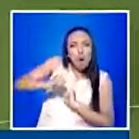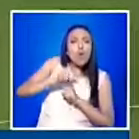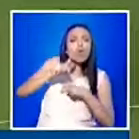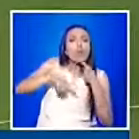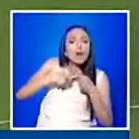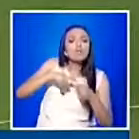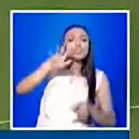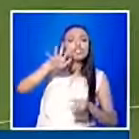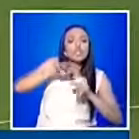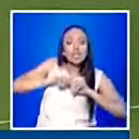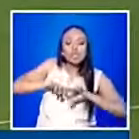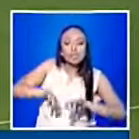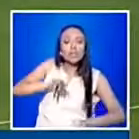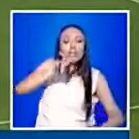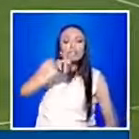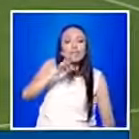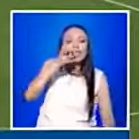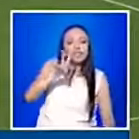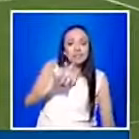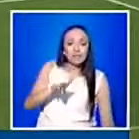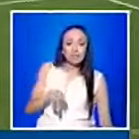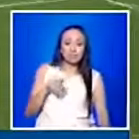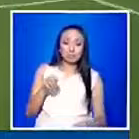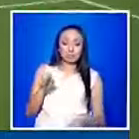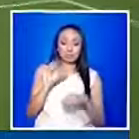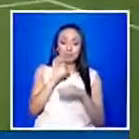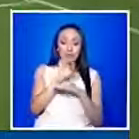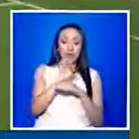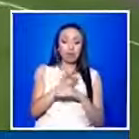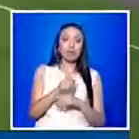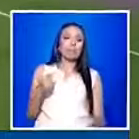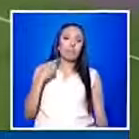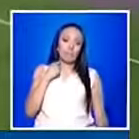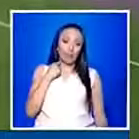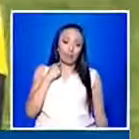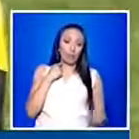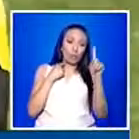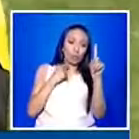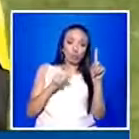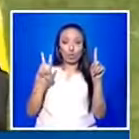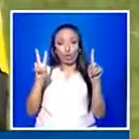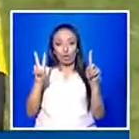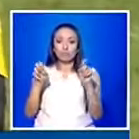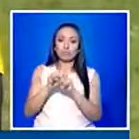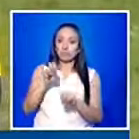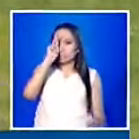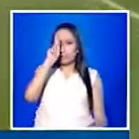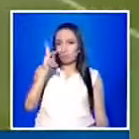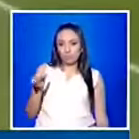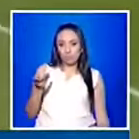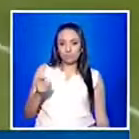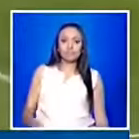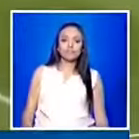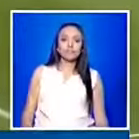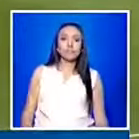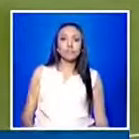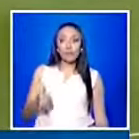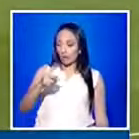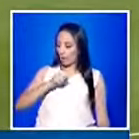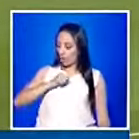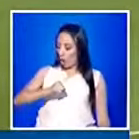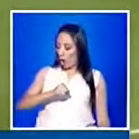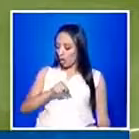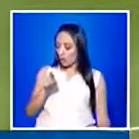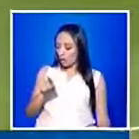de septiembre de 2017, cuando la Tri perdió 1-2 ante el seleccionado peruano. El goleador mantiene